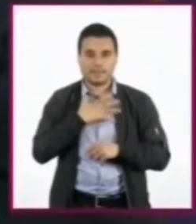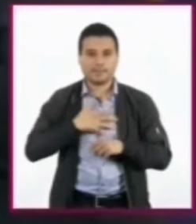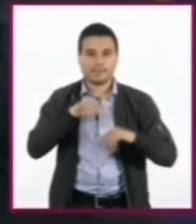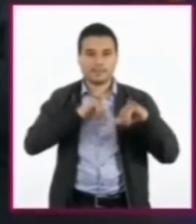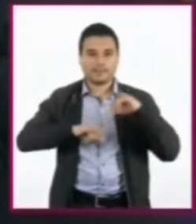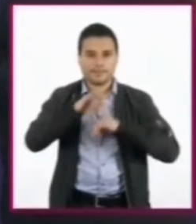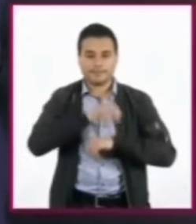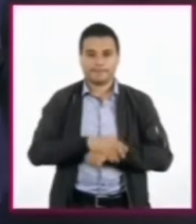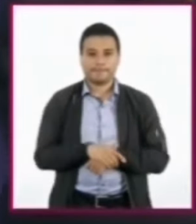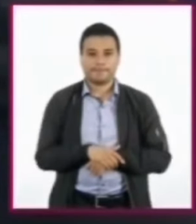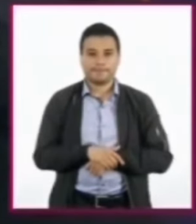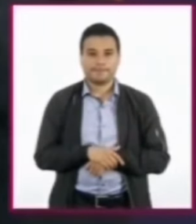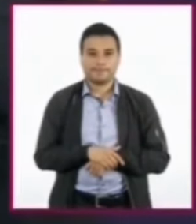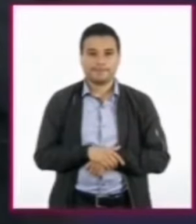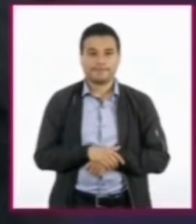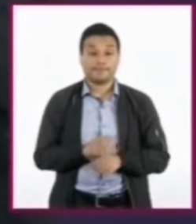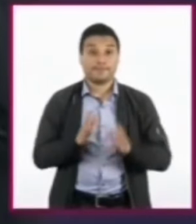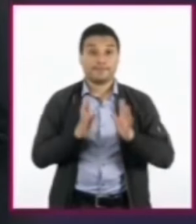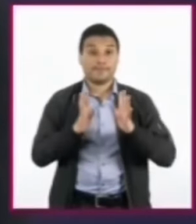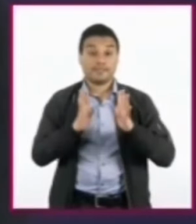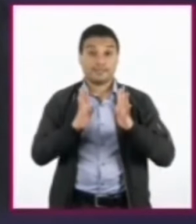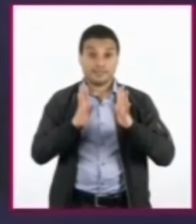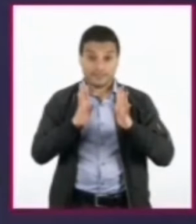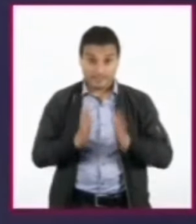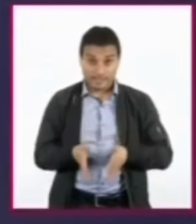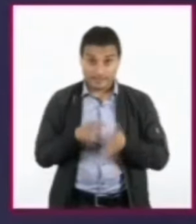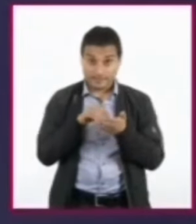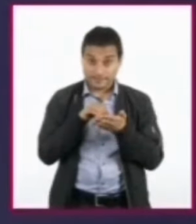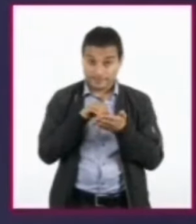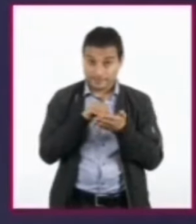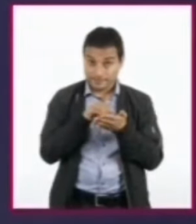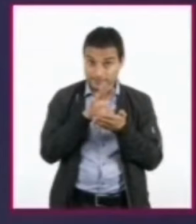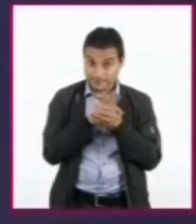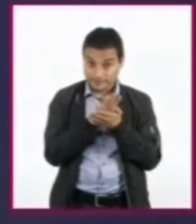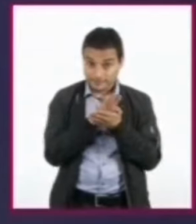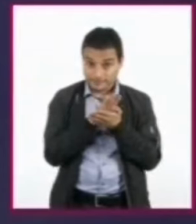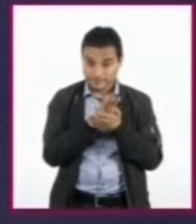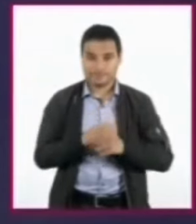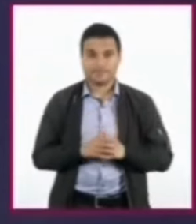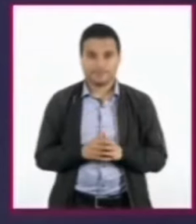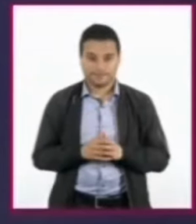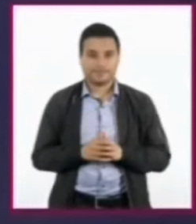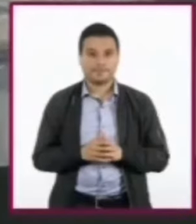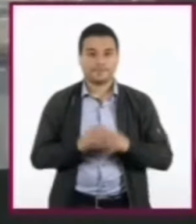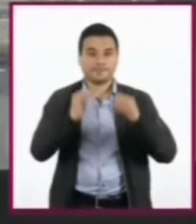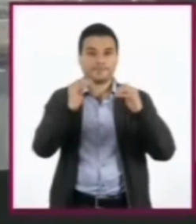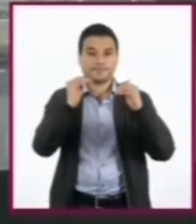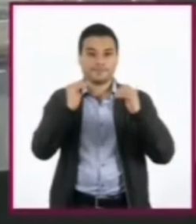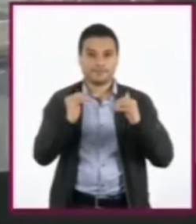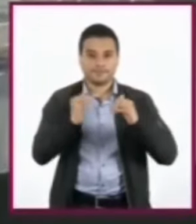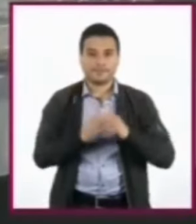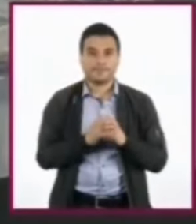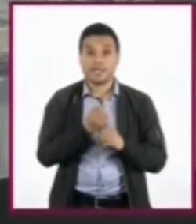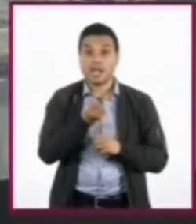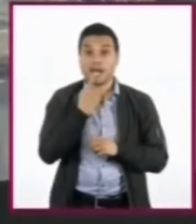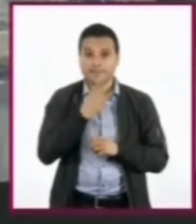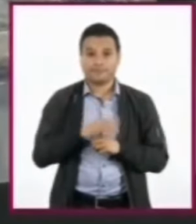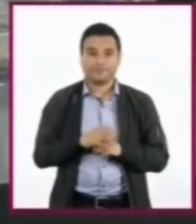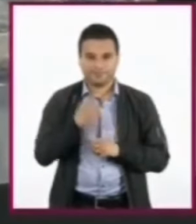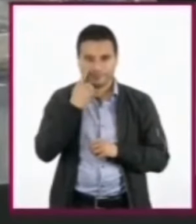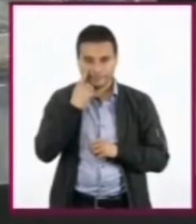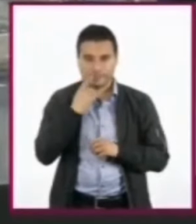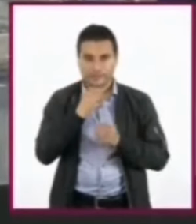favor. Una vez que ya tenemos la masa inicial de nuestro sistema, vamos a partir la pastilla efervescente en